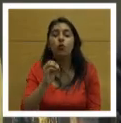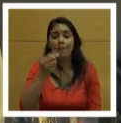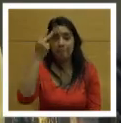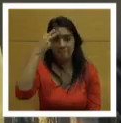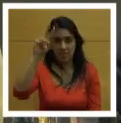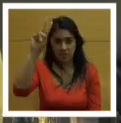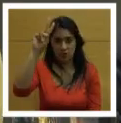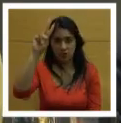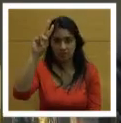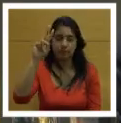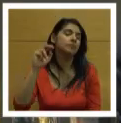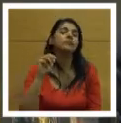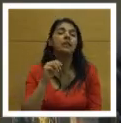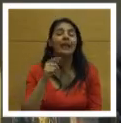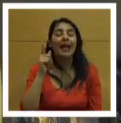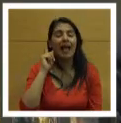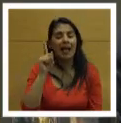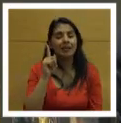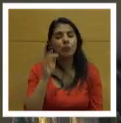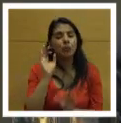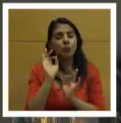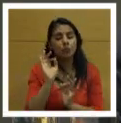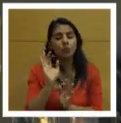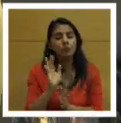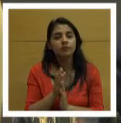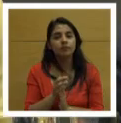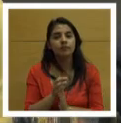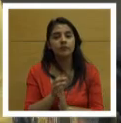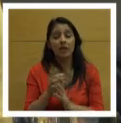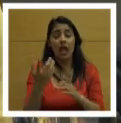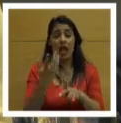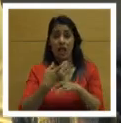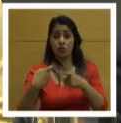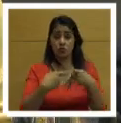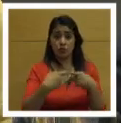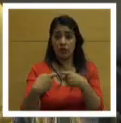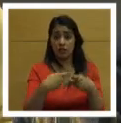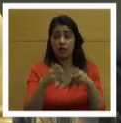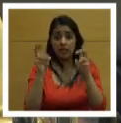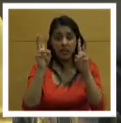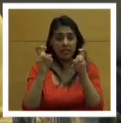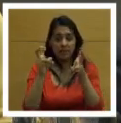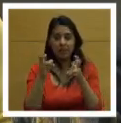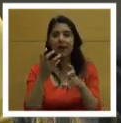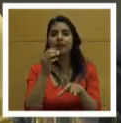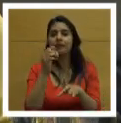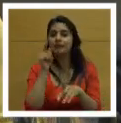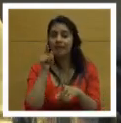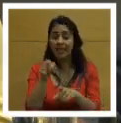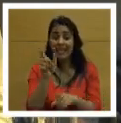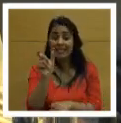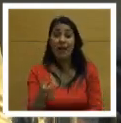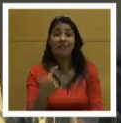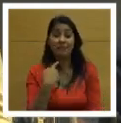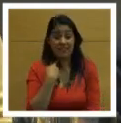México, que justamente se debate mucho el tema de las inconsistencias que tuvo esa víctima de una serie de